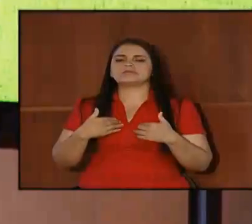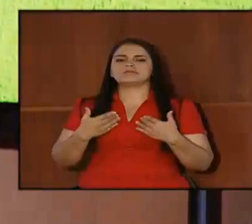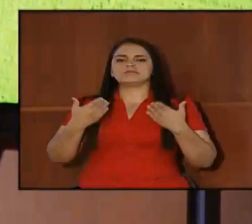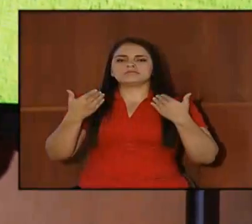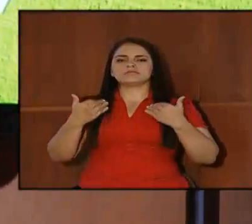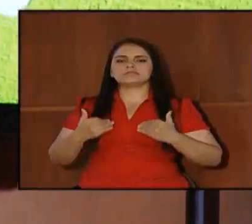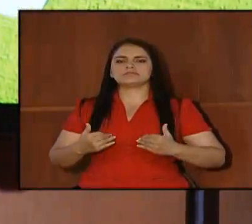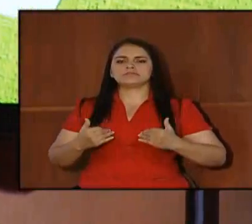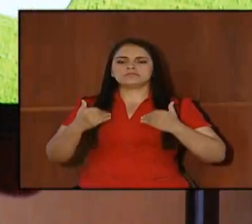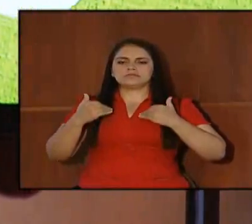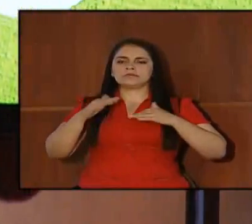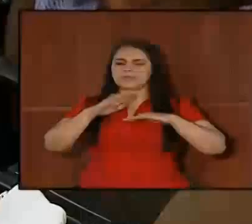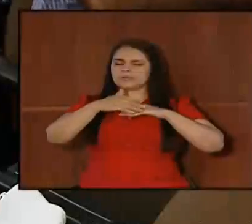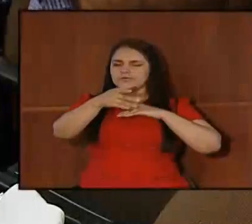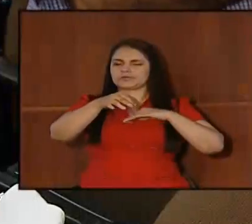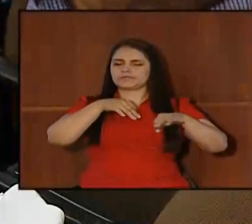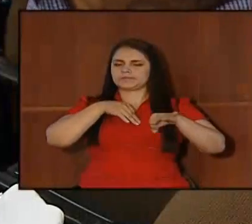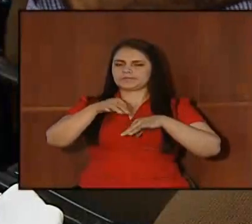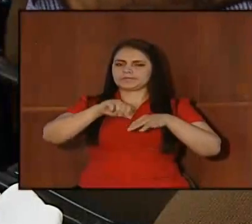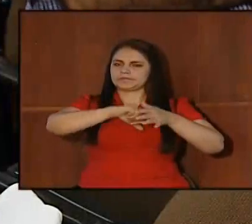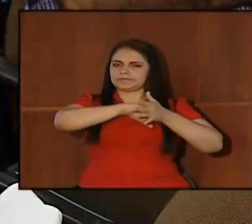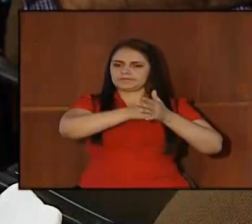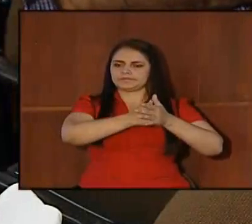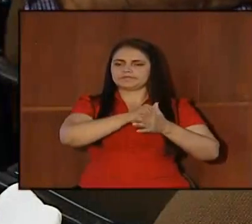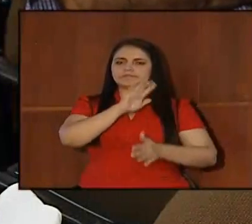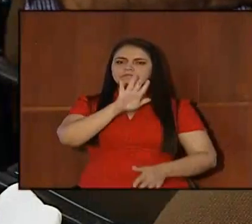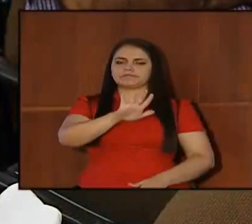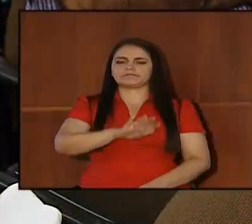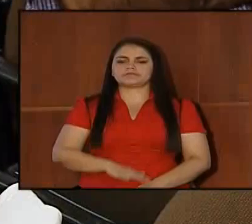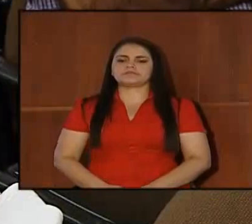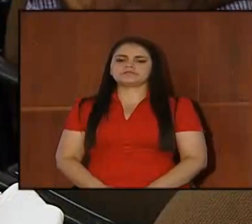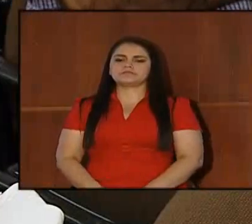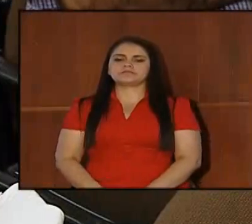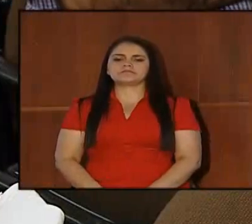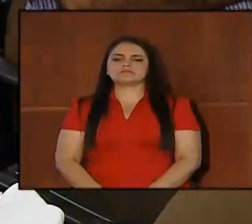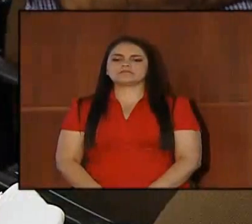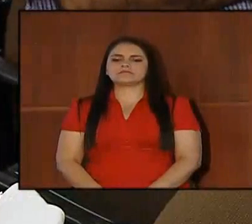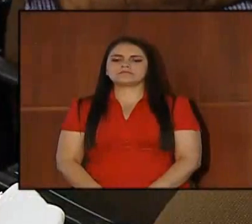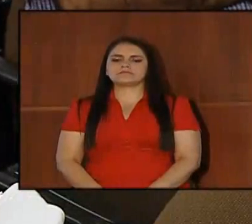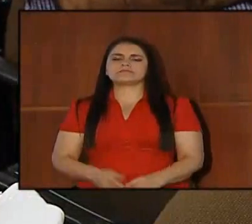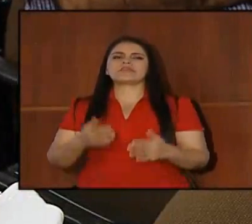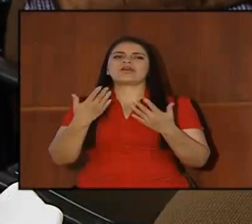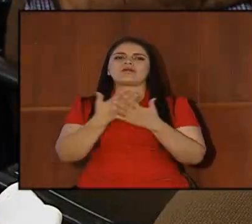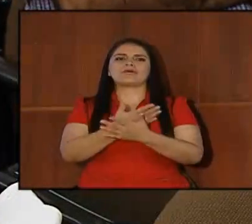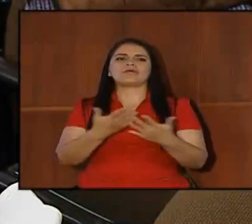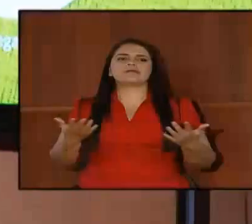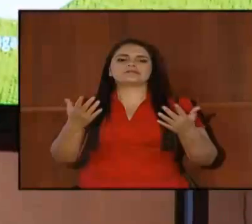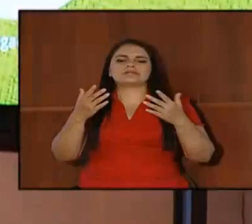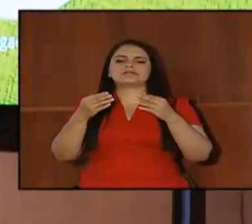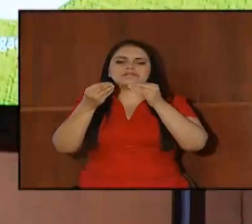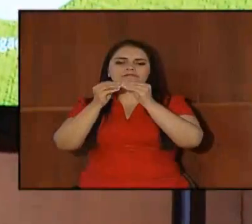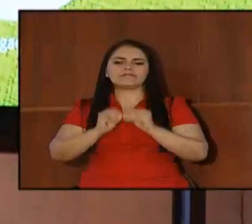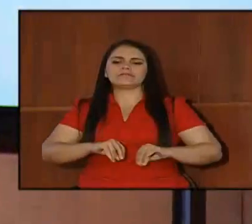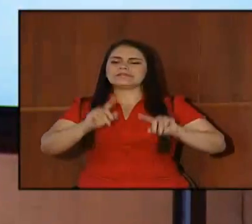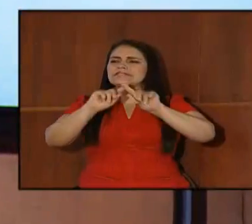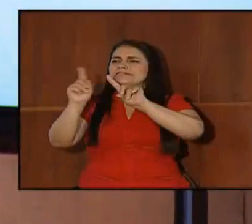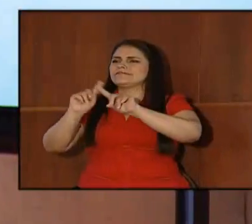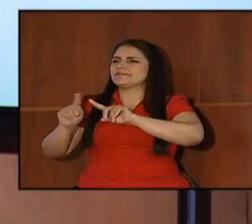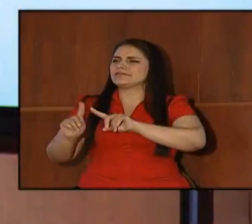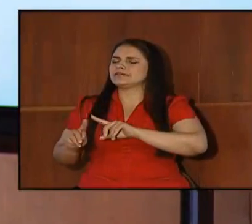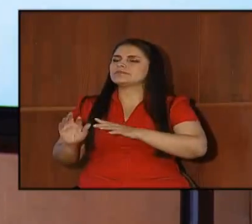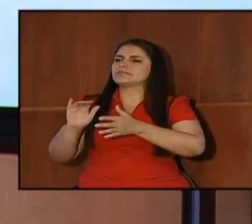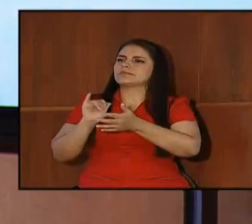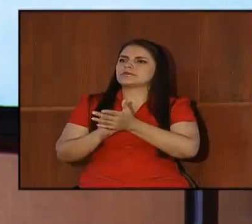más adelante se los voy a enseñar a hacer, ¿sí? Entonces, mire que son un montón de sistemas los que se van